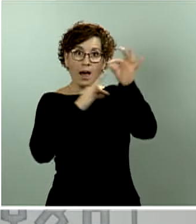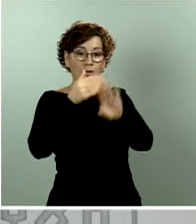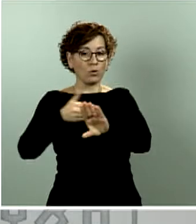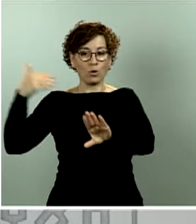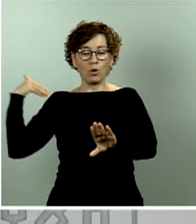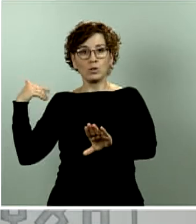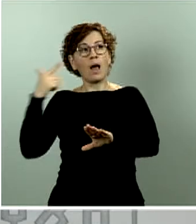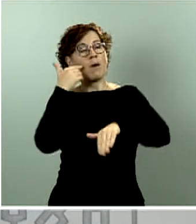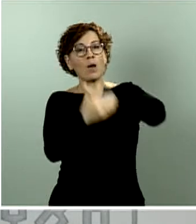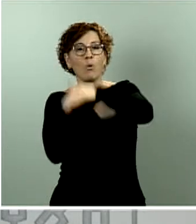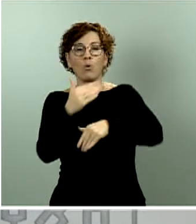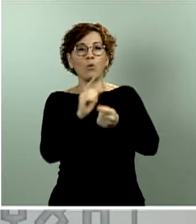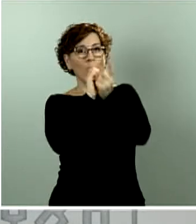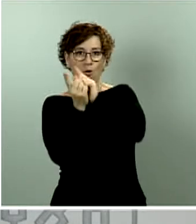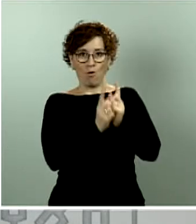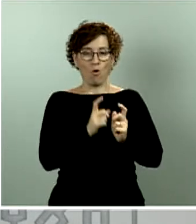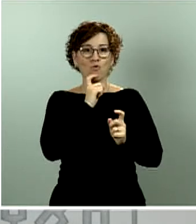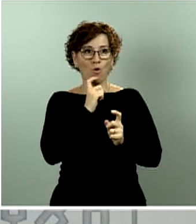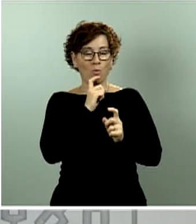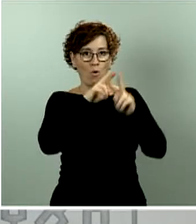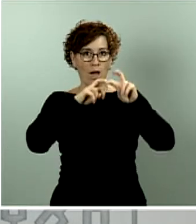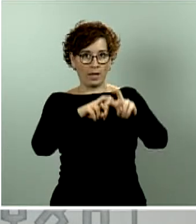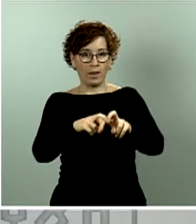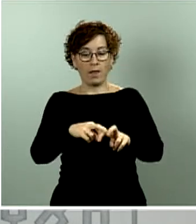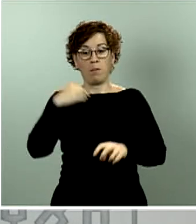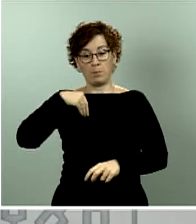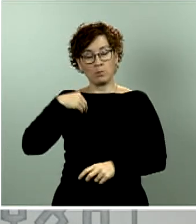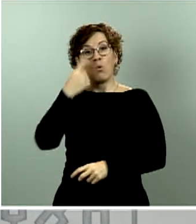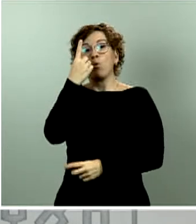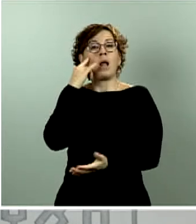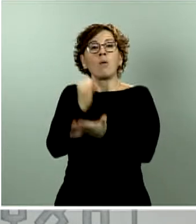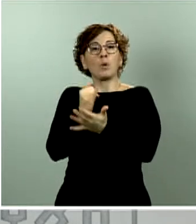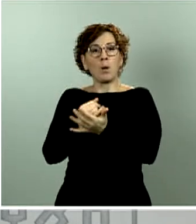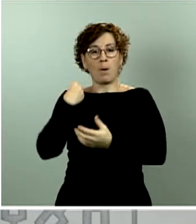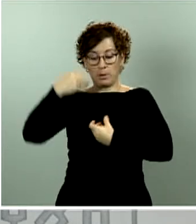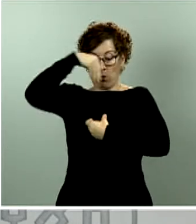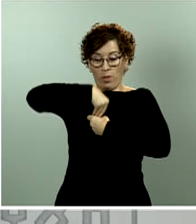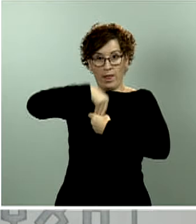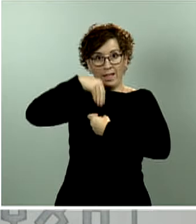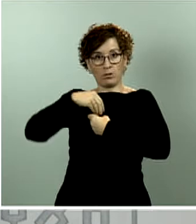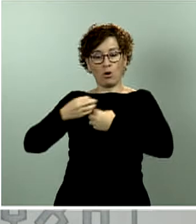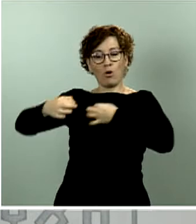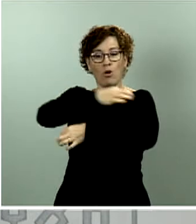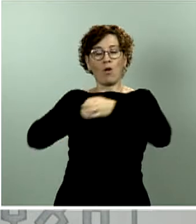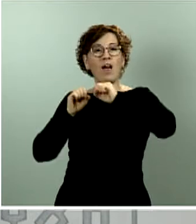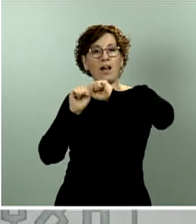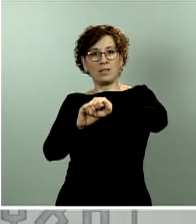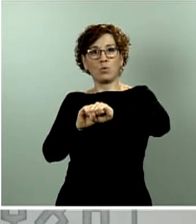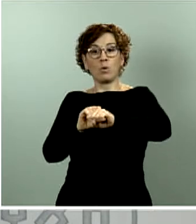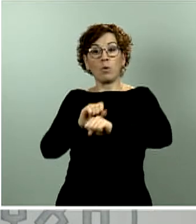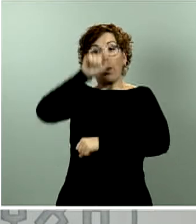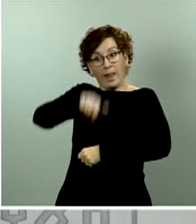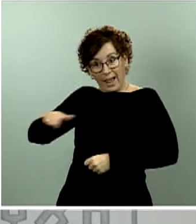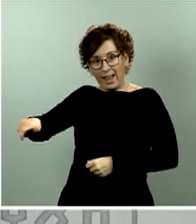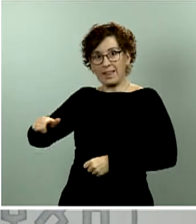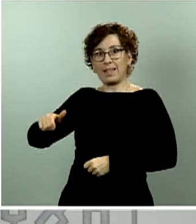Una de ellas son las pruebas de anticuerpos que detectan las defensas que han creado casos antiguos ante